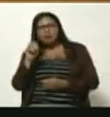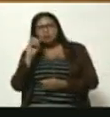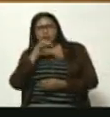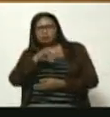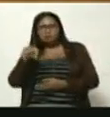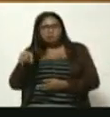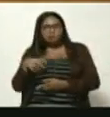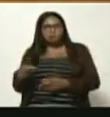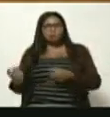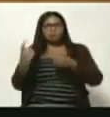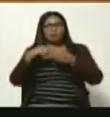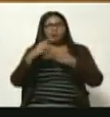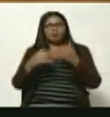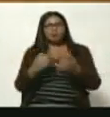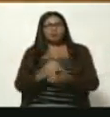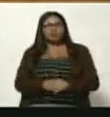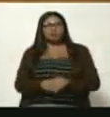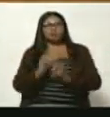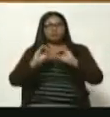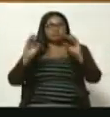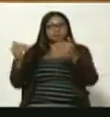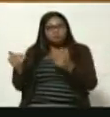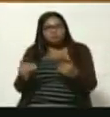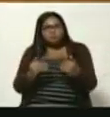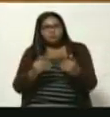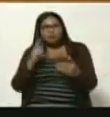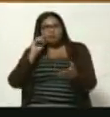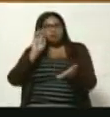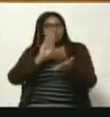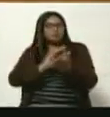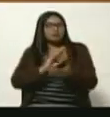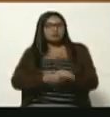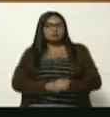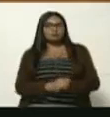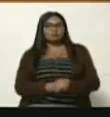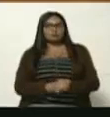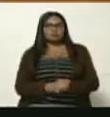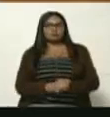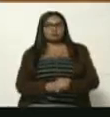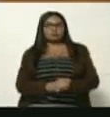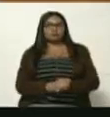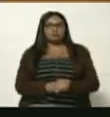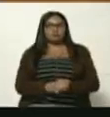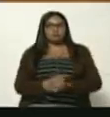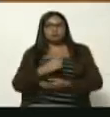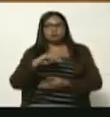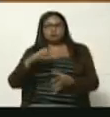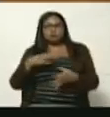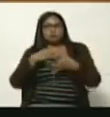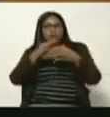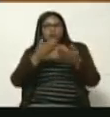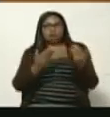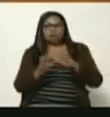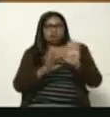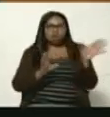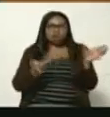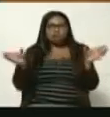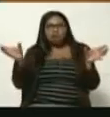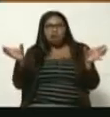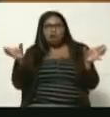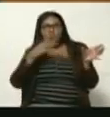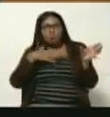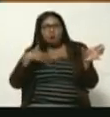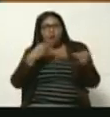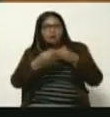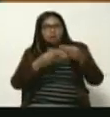Estados miembros están llamados a desempeñar un papel central. Hoy, cuando se intenta dividir al mundo en bloques, se